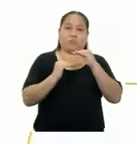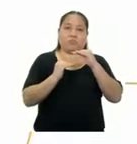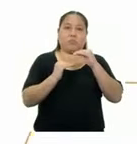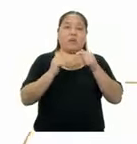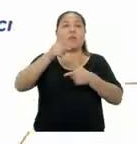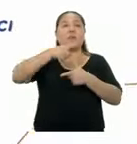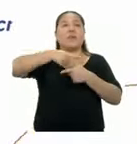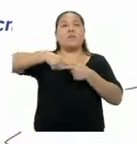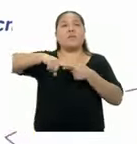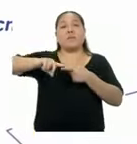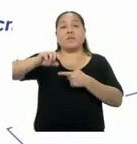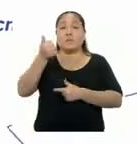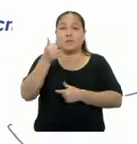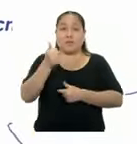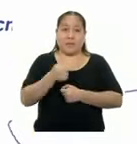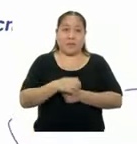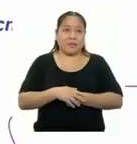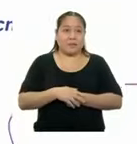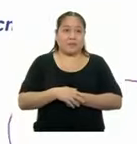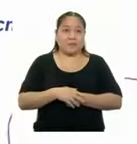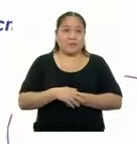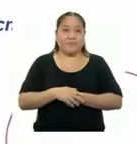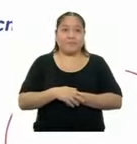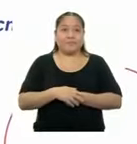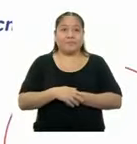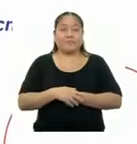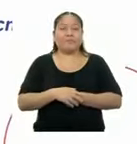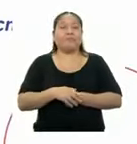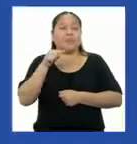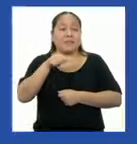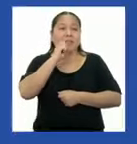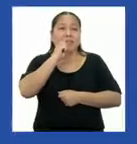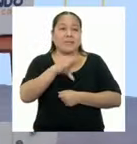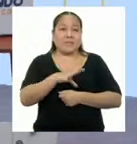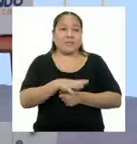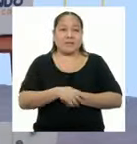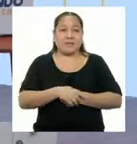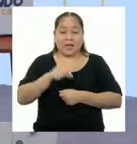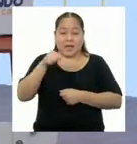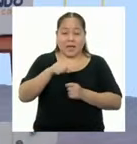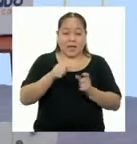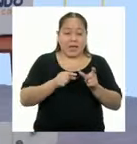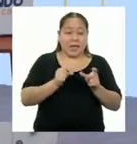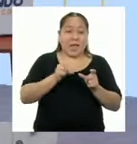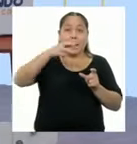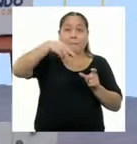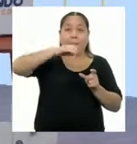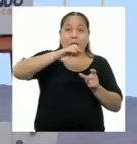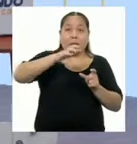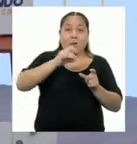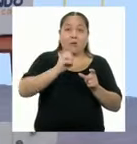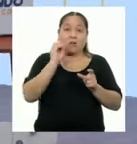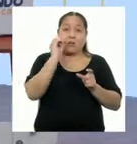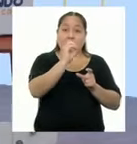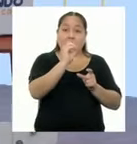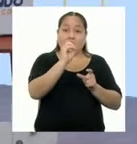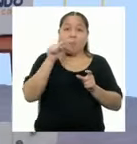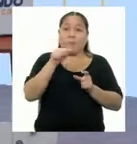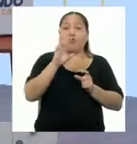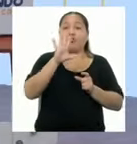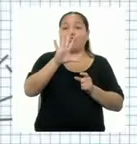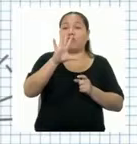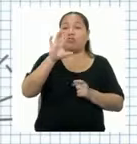dividimos entre 10. Así decimos que el microchip original mide